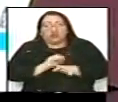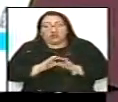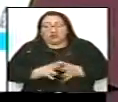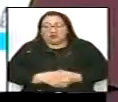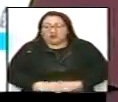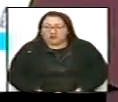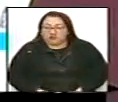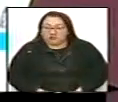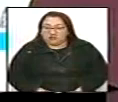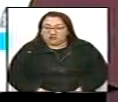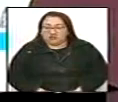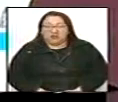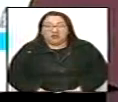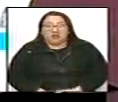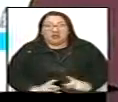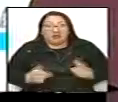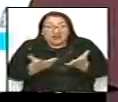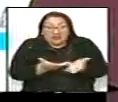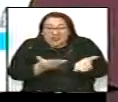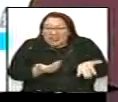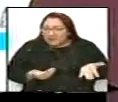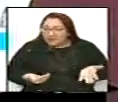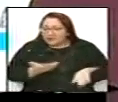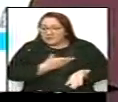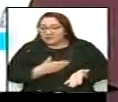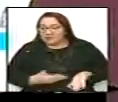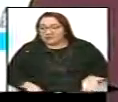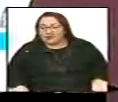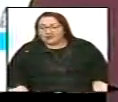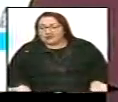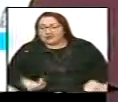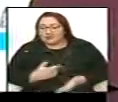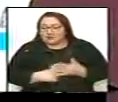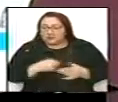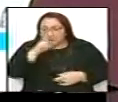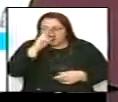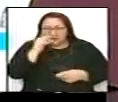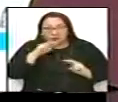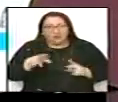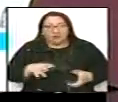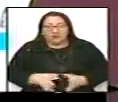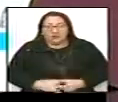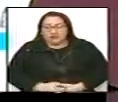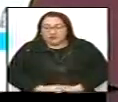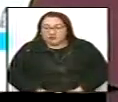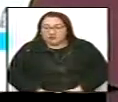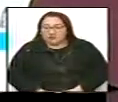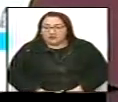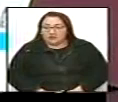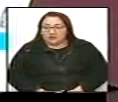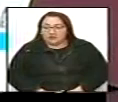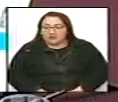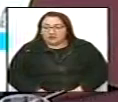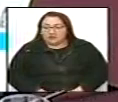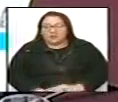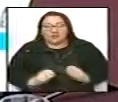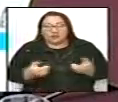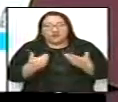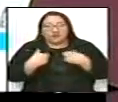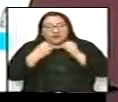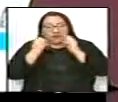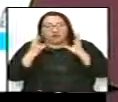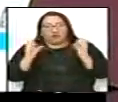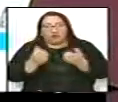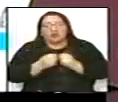etcétera. Pero este tipo de cosas, señor presidente, que el país ve, sí nos avergüenza como